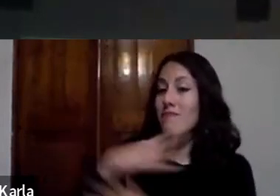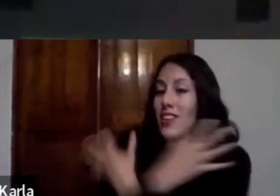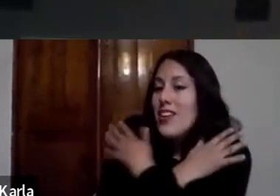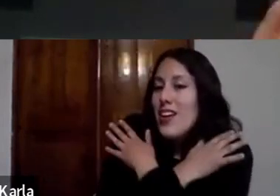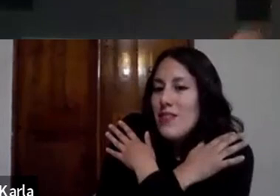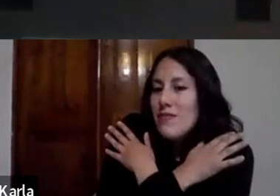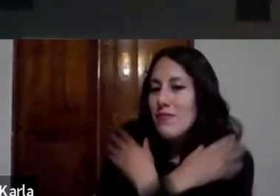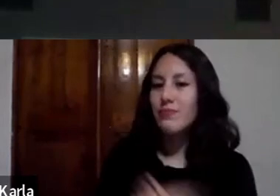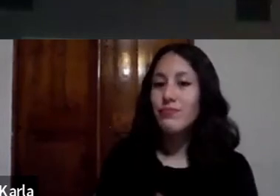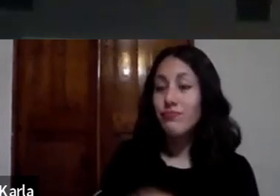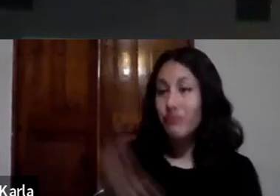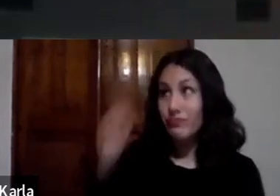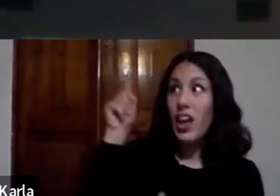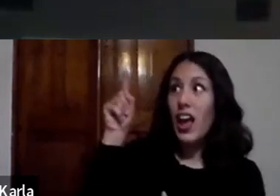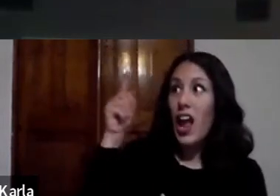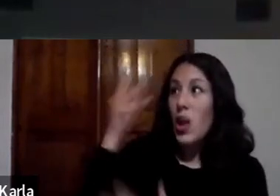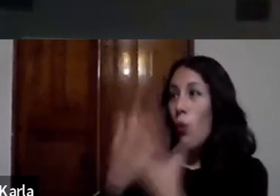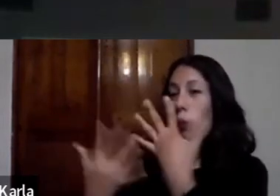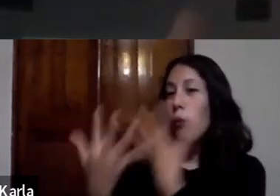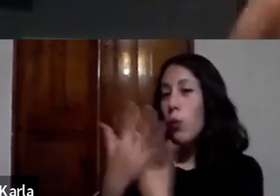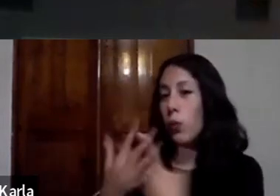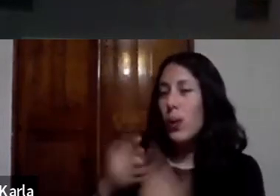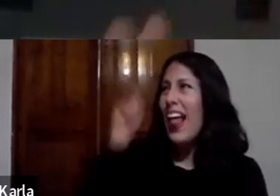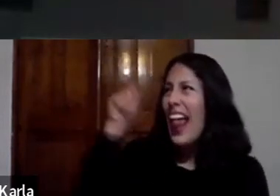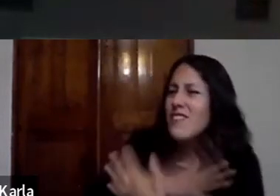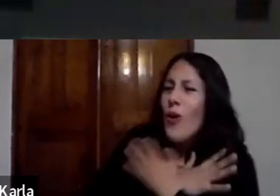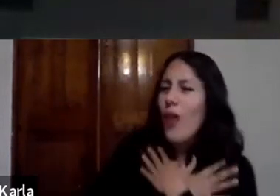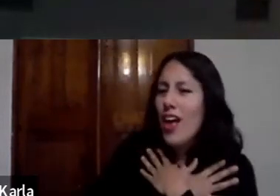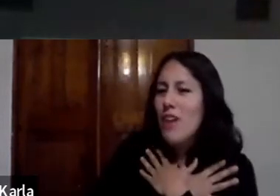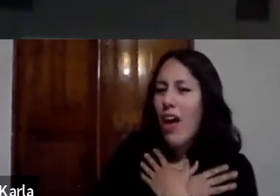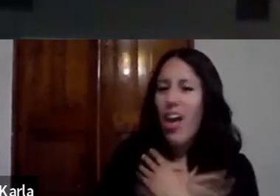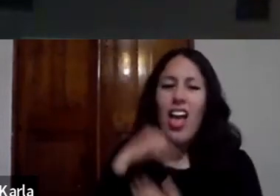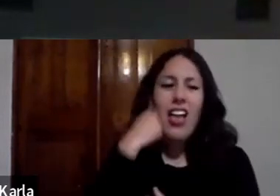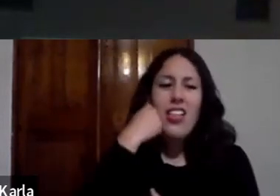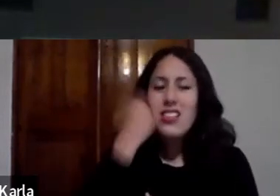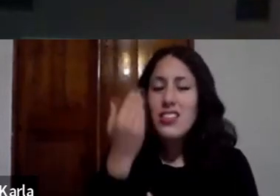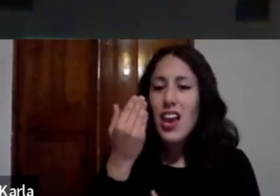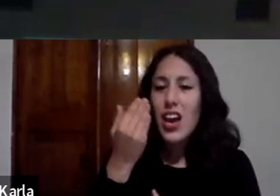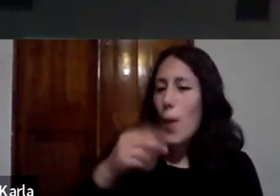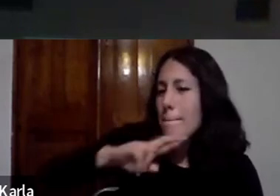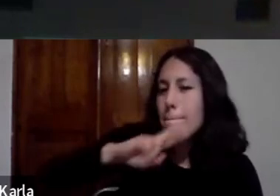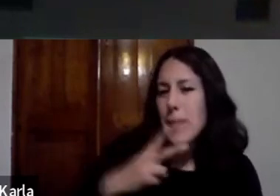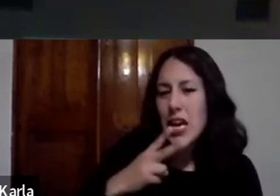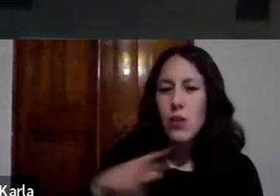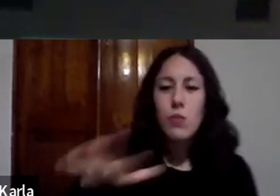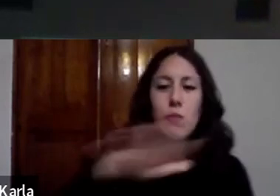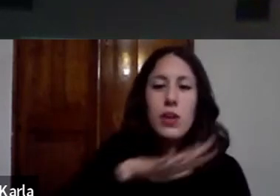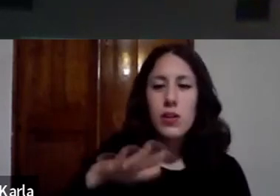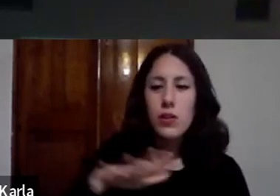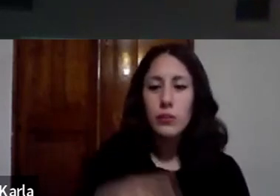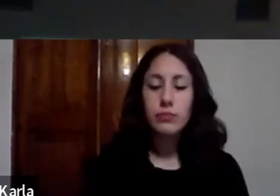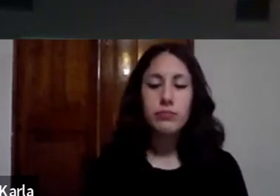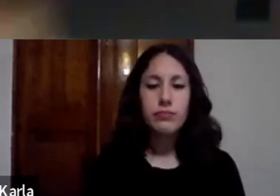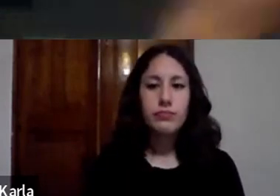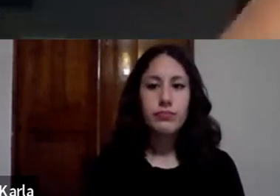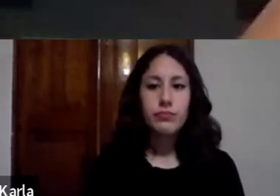nuestro creador, por el que nos formó, por el que nos ama, por el que quiere lo mejor para nosotros. Voy a poner el video,